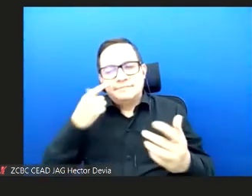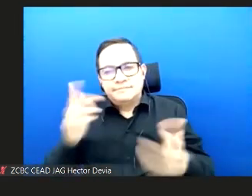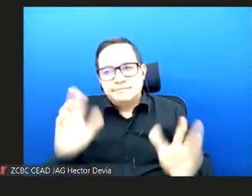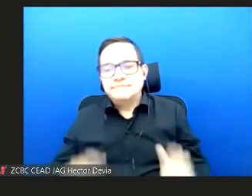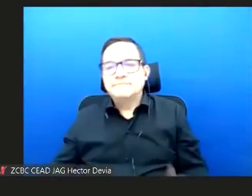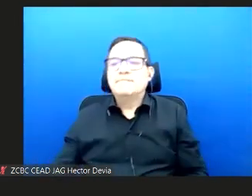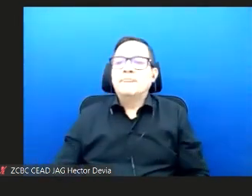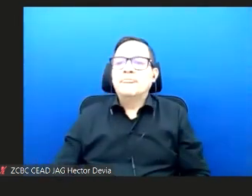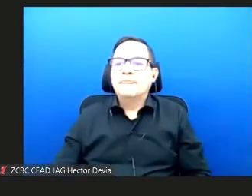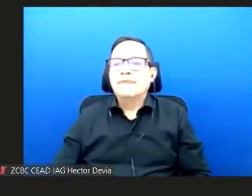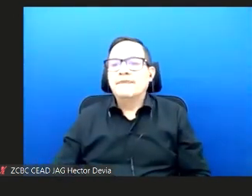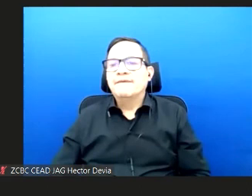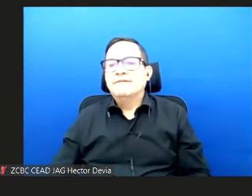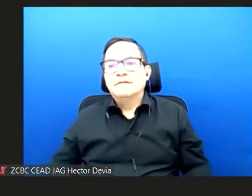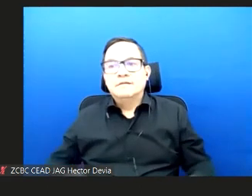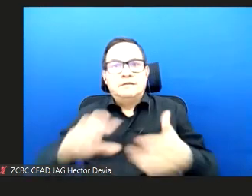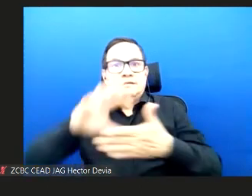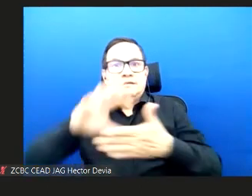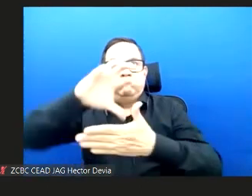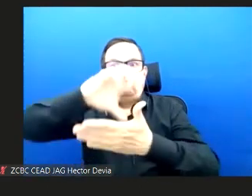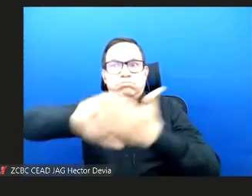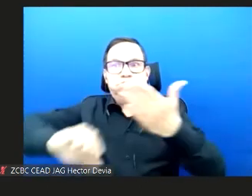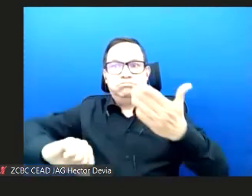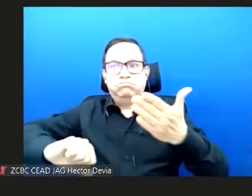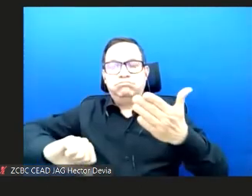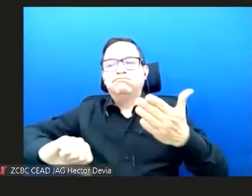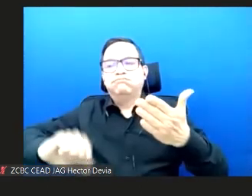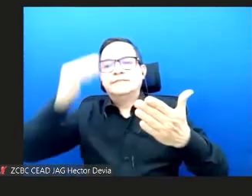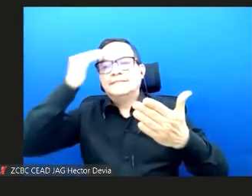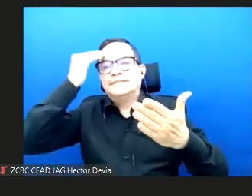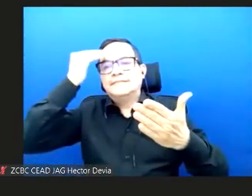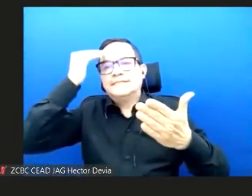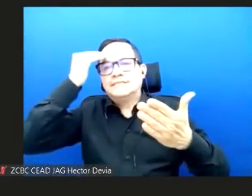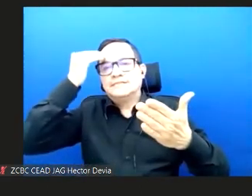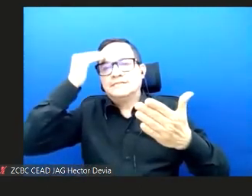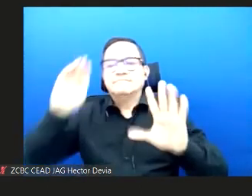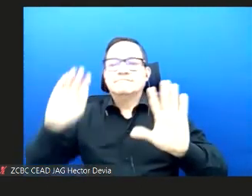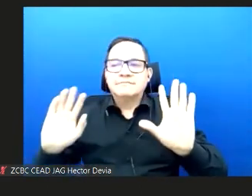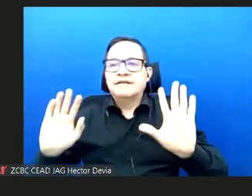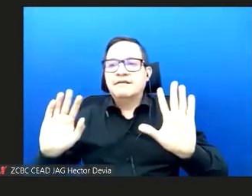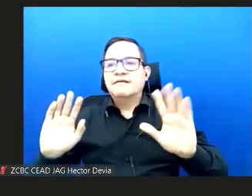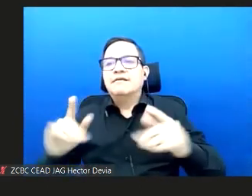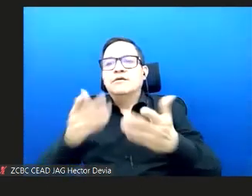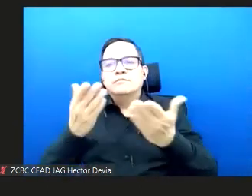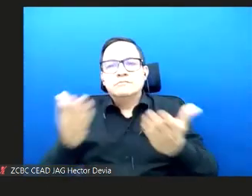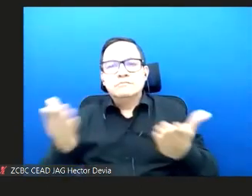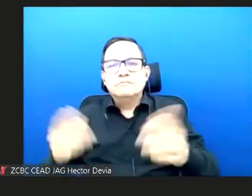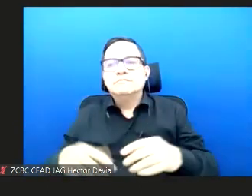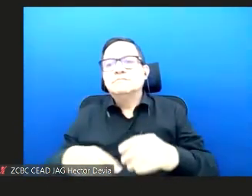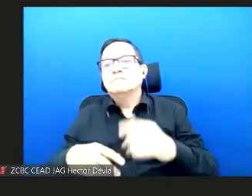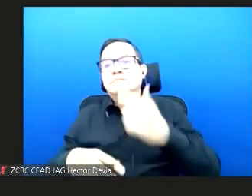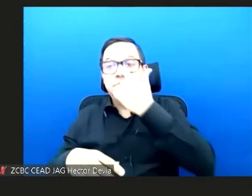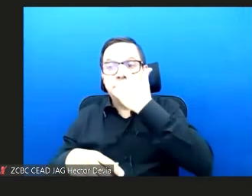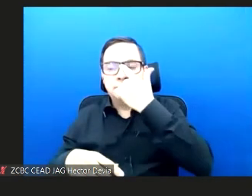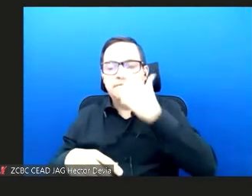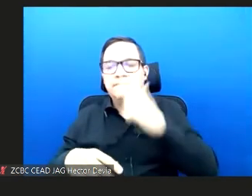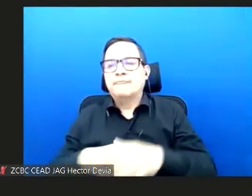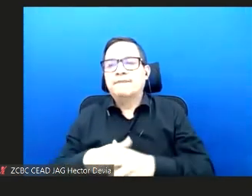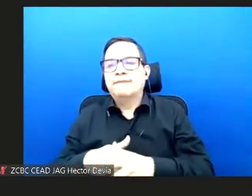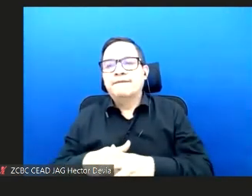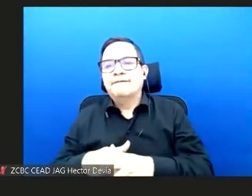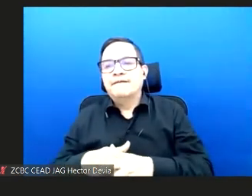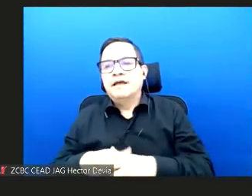Entonces, como tenemos una diferencia, ¿no? Sabemos que van a ser los elementos que estén en la